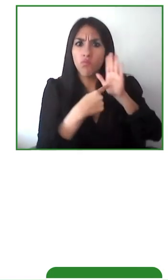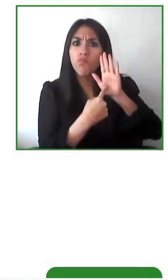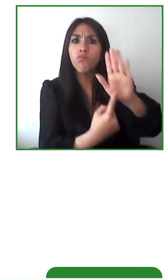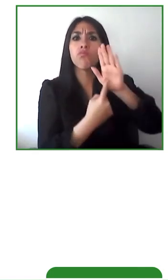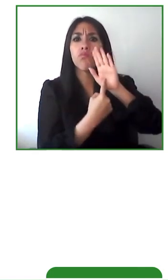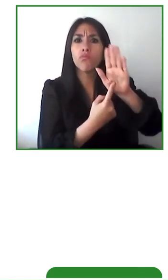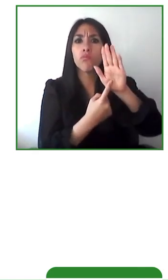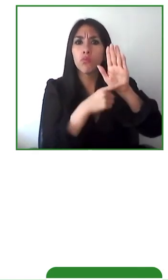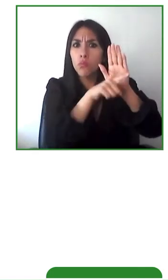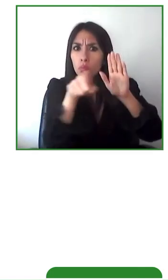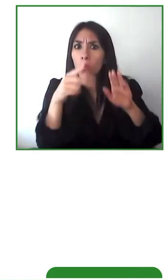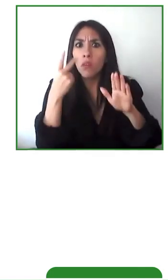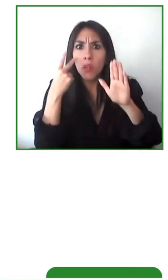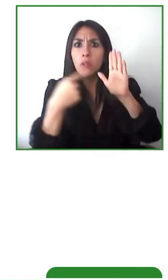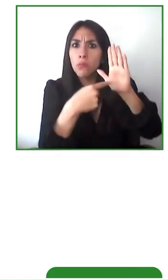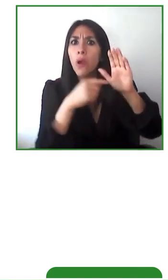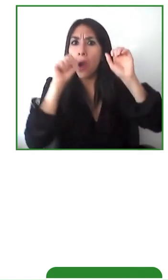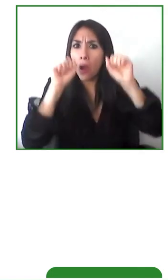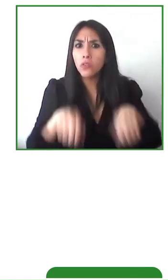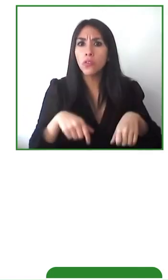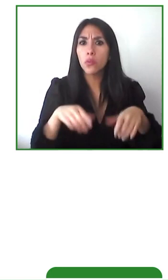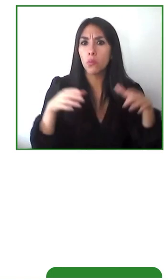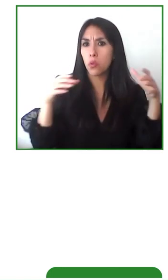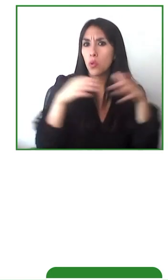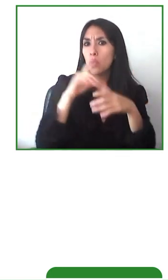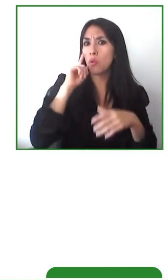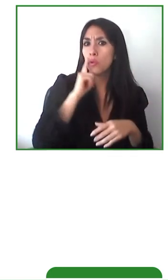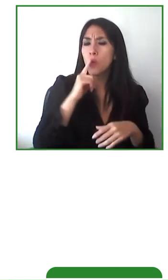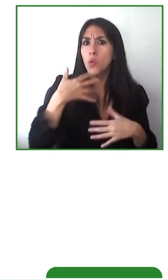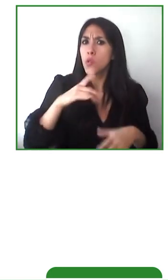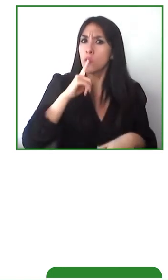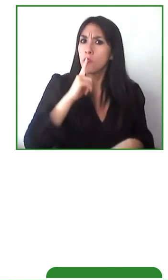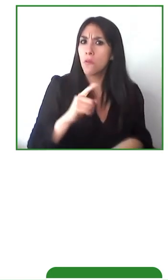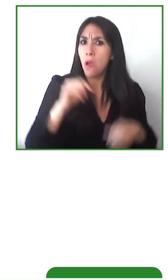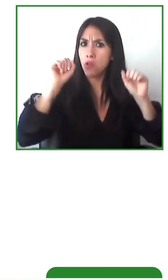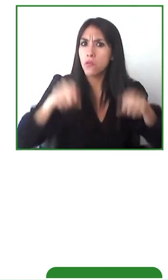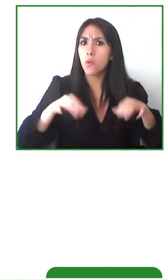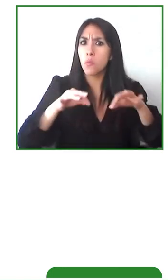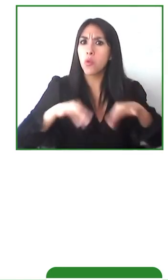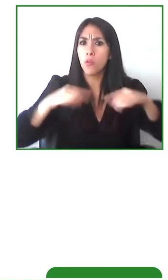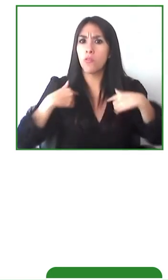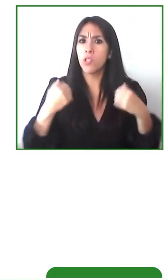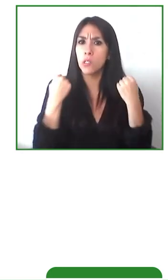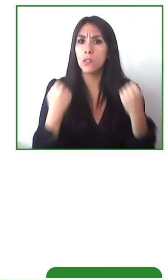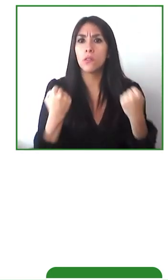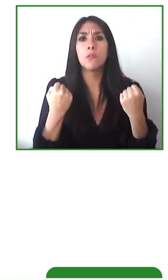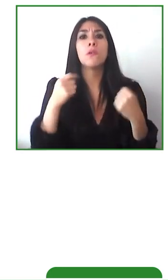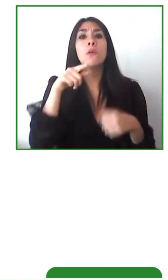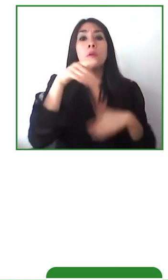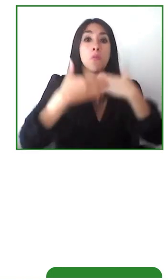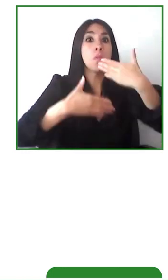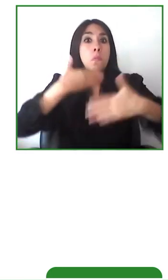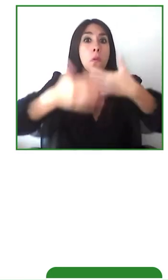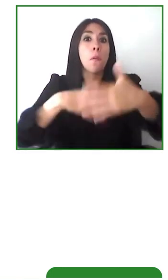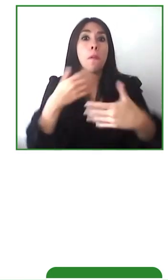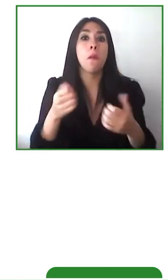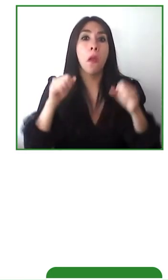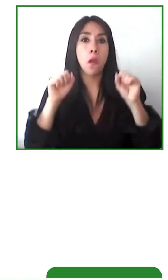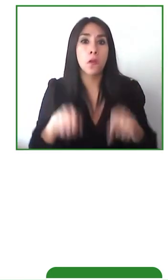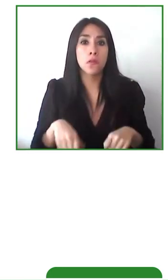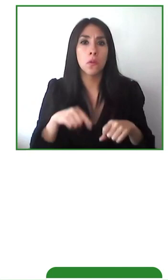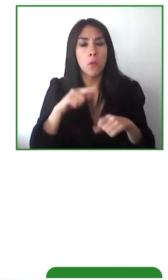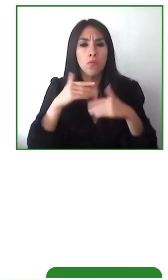sorda realmente importa y que se involucra en este proceso para poder aumentar o desarrollar mejor